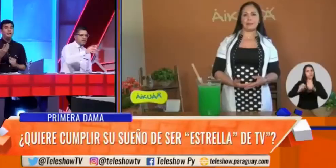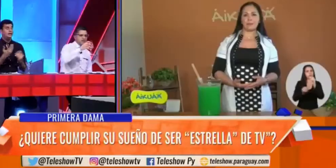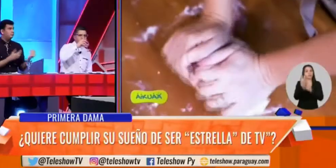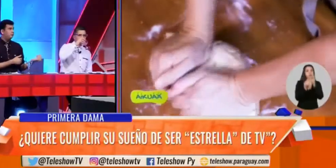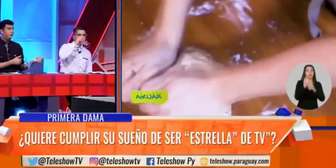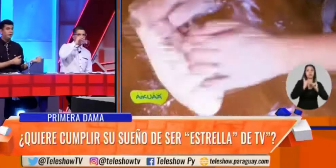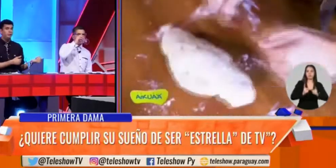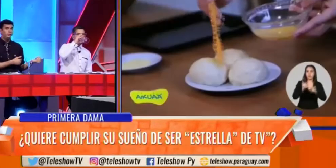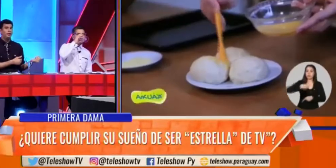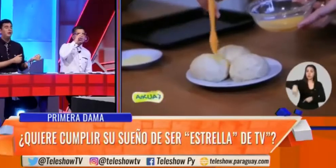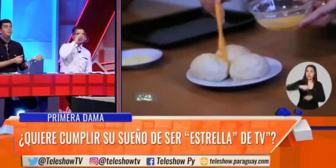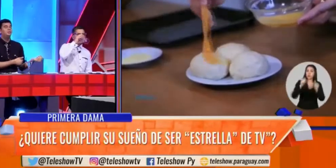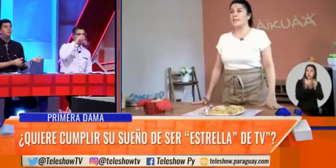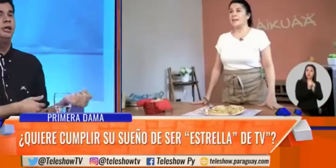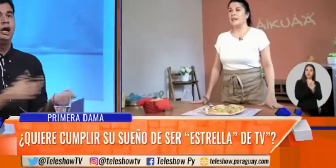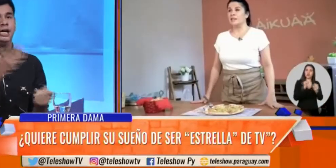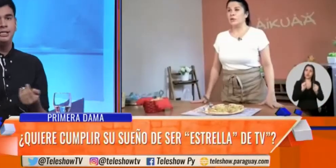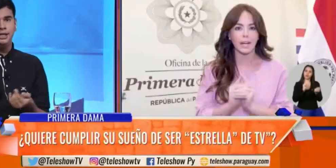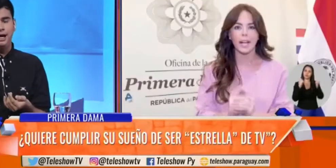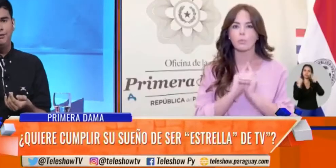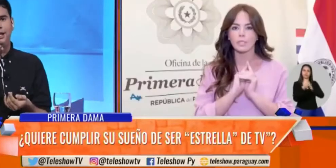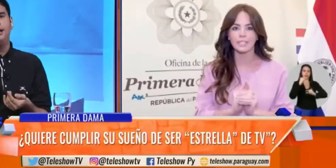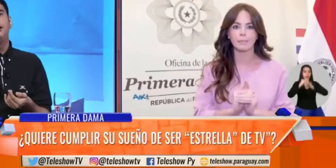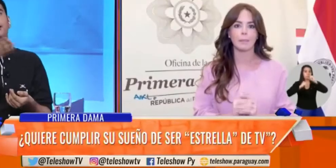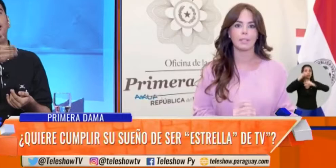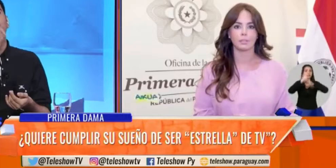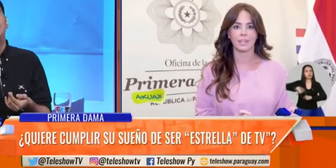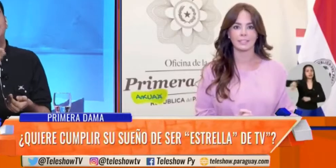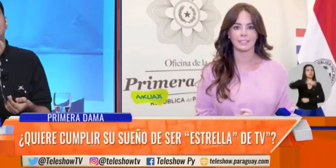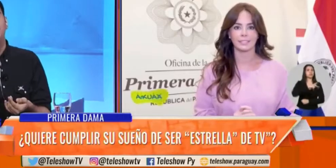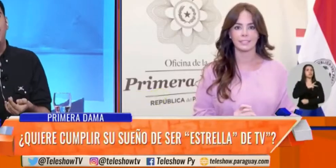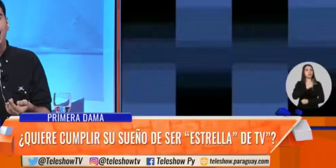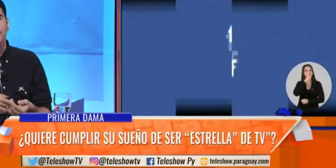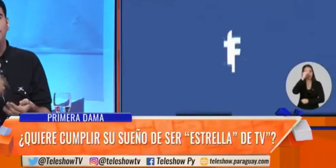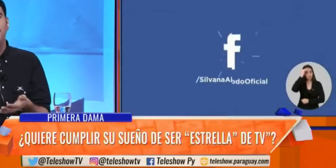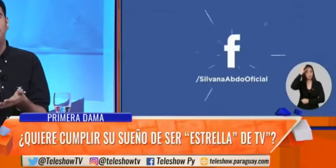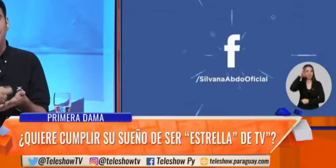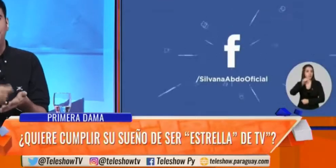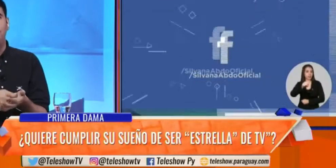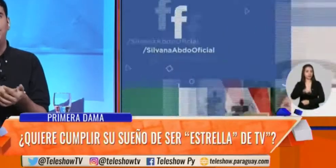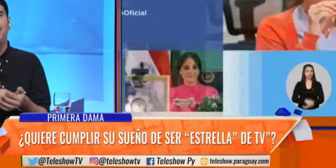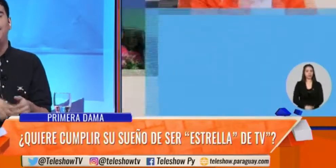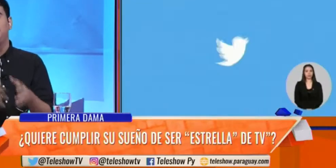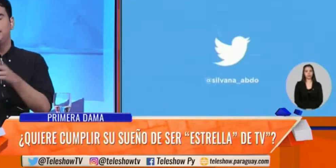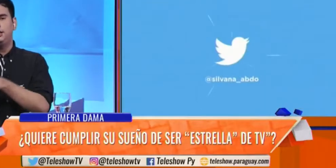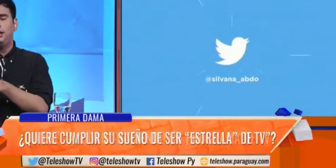En el caso, porque comparo con el programa de Menzi, por ejemplo, acá ni siquiera habla de cumplirle el sueño a alguien o de ayudarle